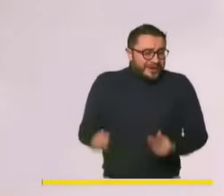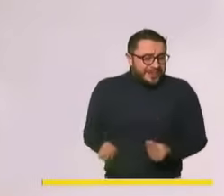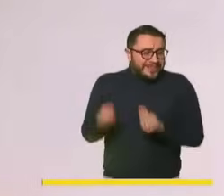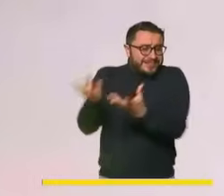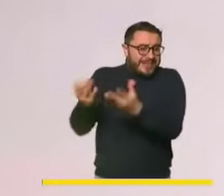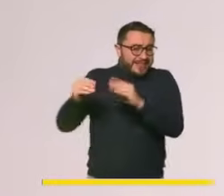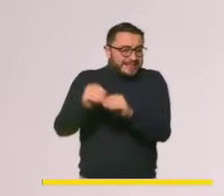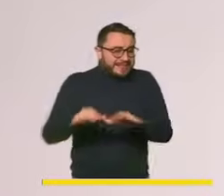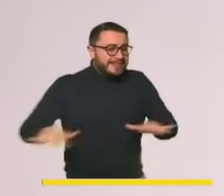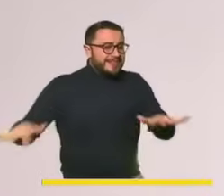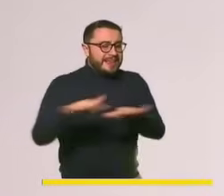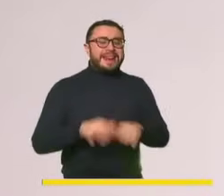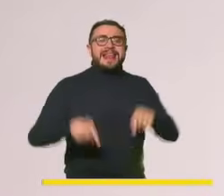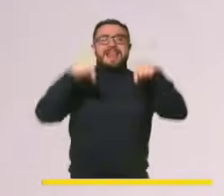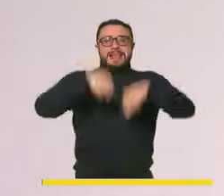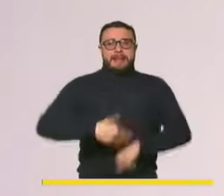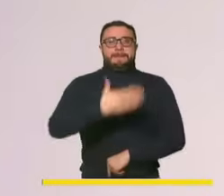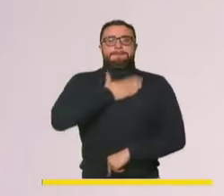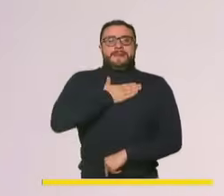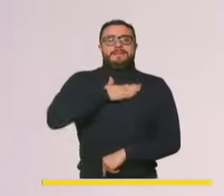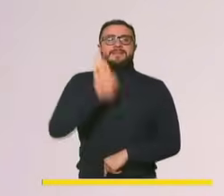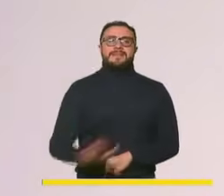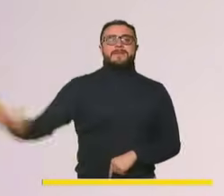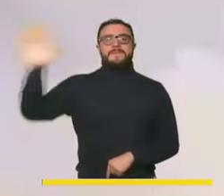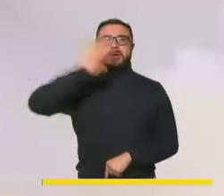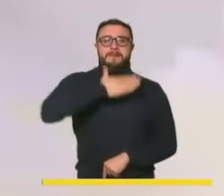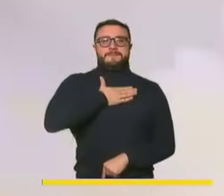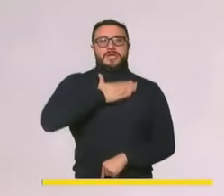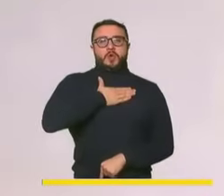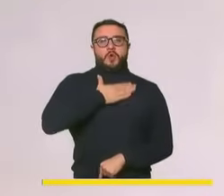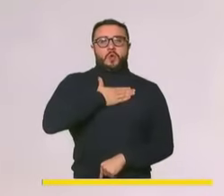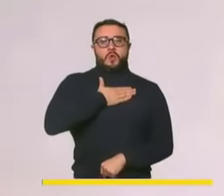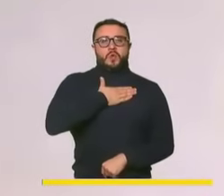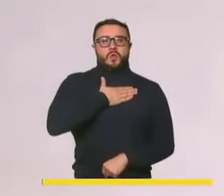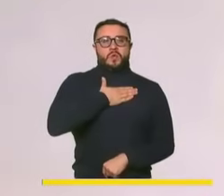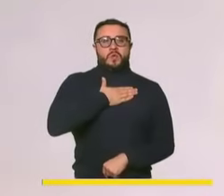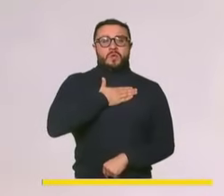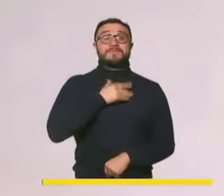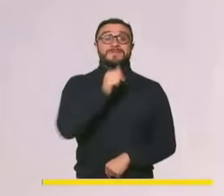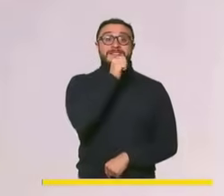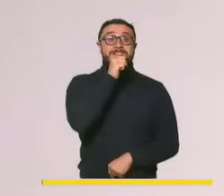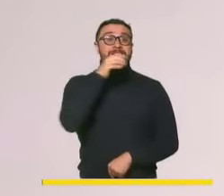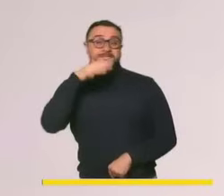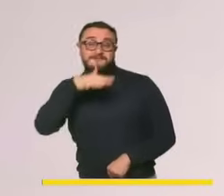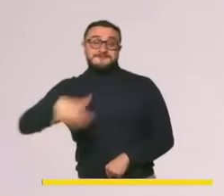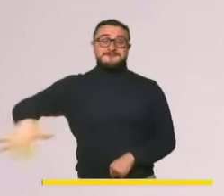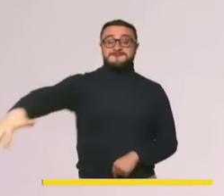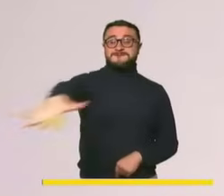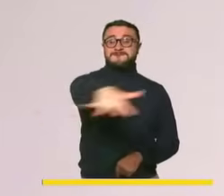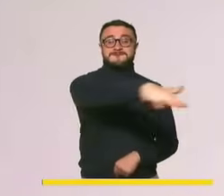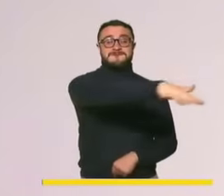aquí, en mi departamento. Una de esas fincas,